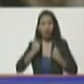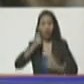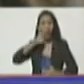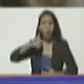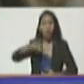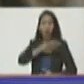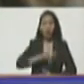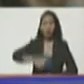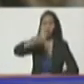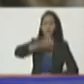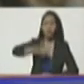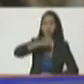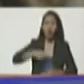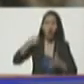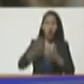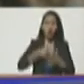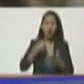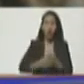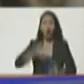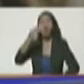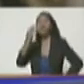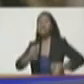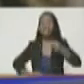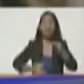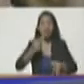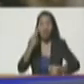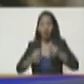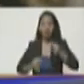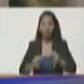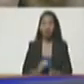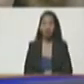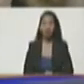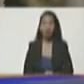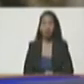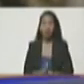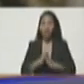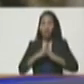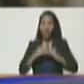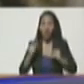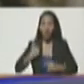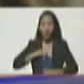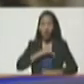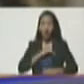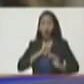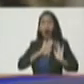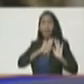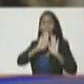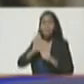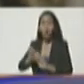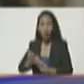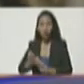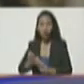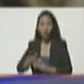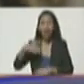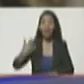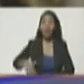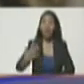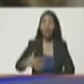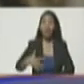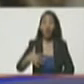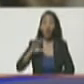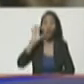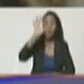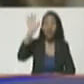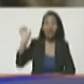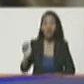sus luchas por la justicia. Todo nuestro apoyo al derecho de los países del Caribe